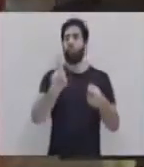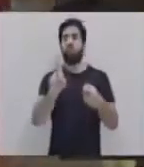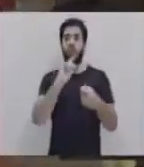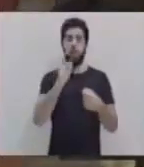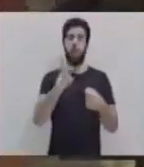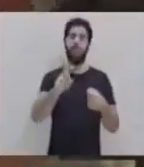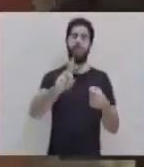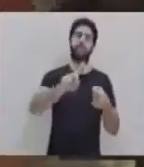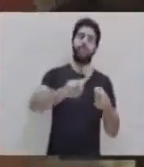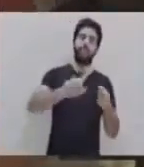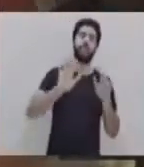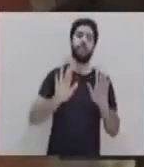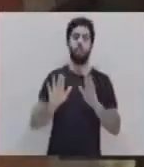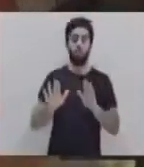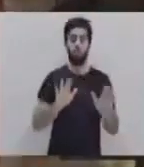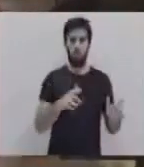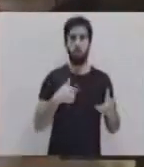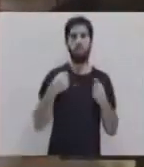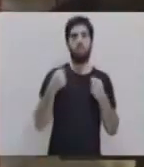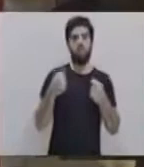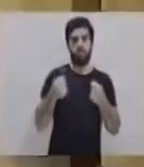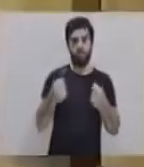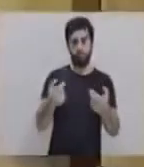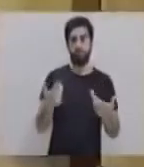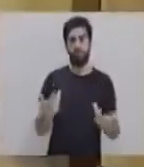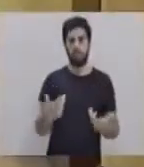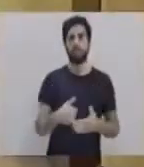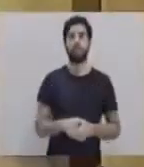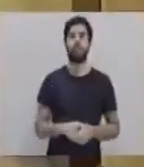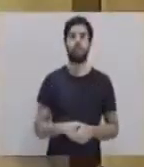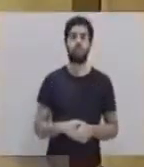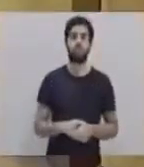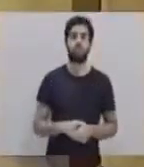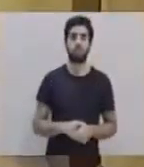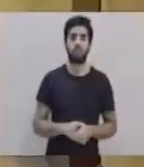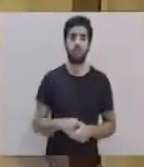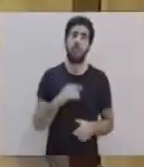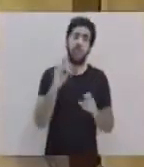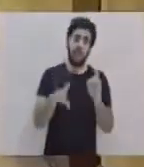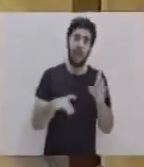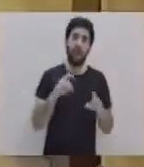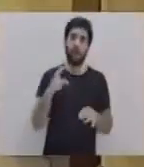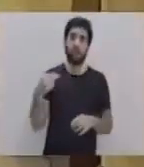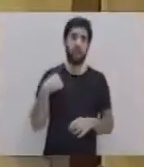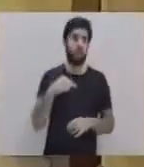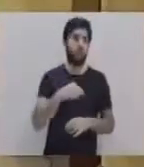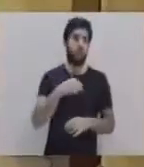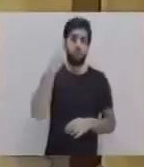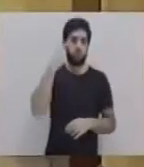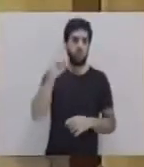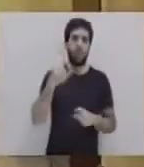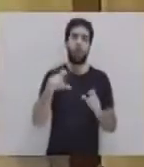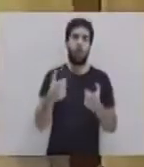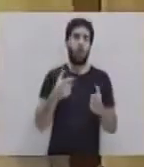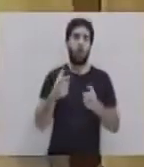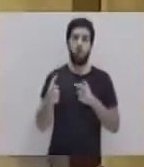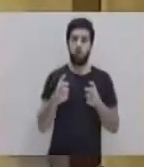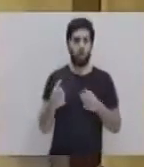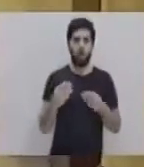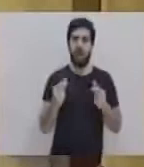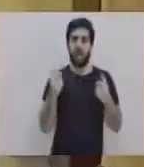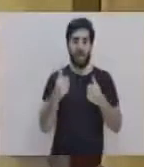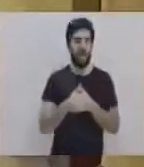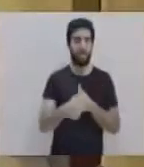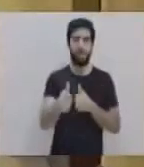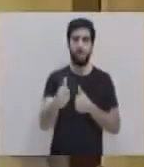velocidad o me puede afectar a mí en lo personal, ¿verdad? Exactamente, así es. Muchas veces nosotros no medimos la velocidad porque